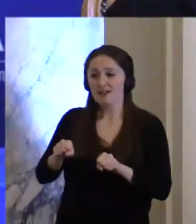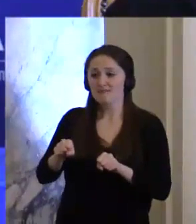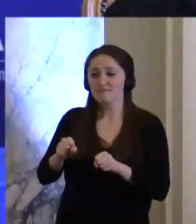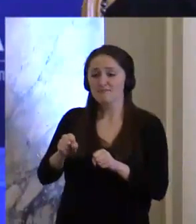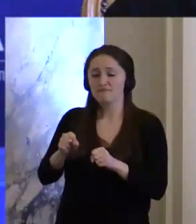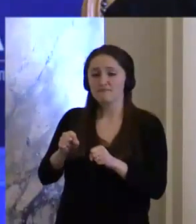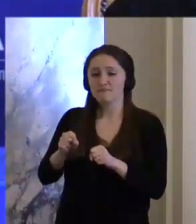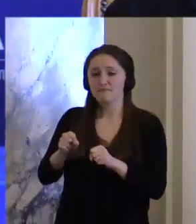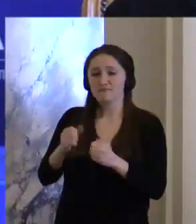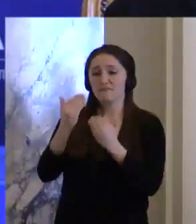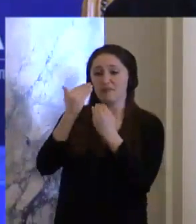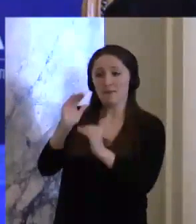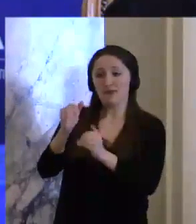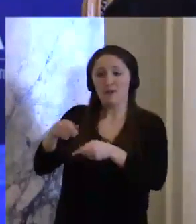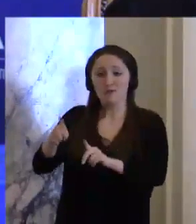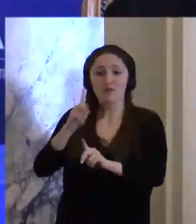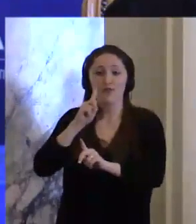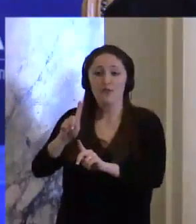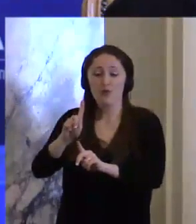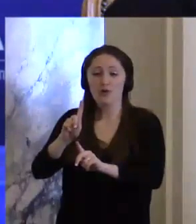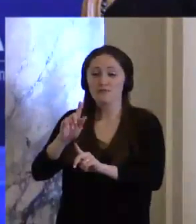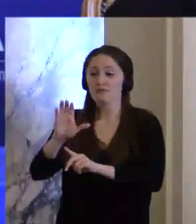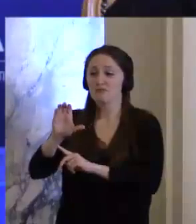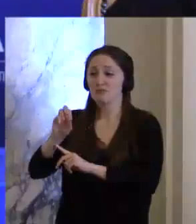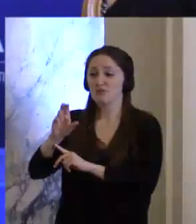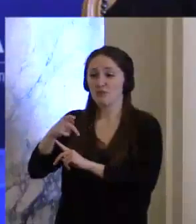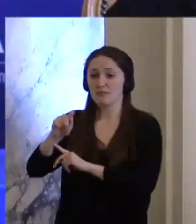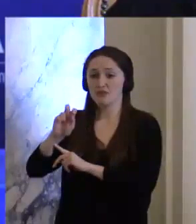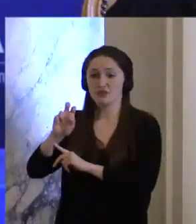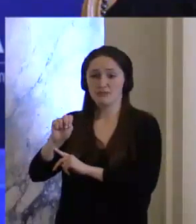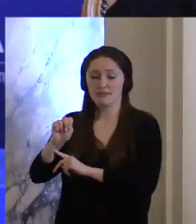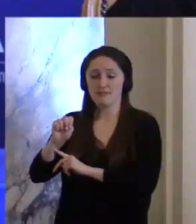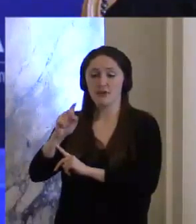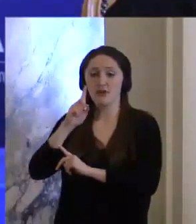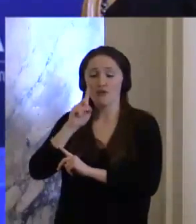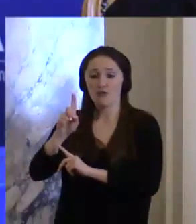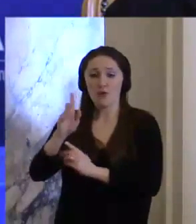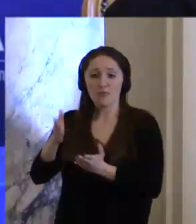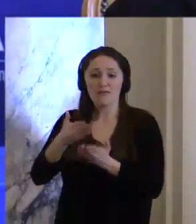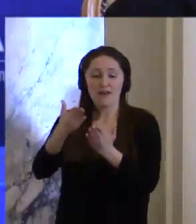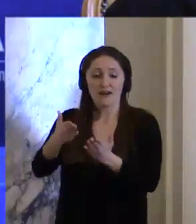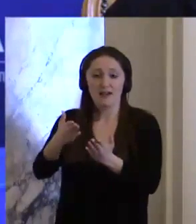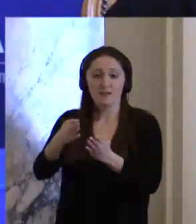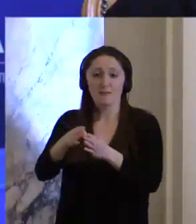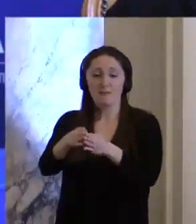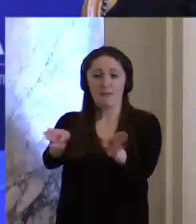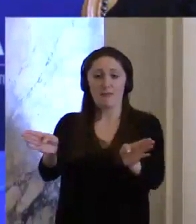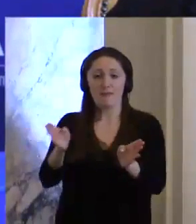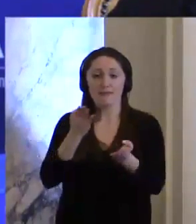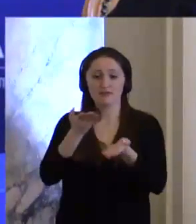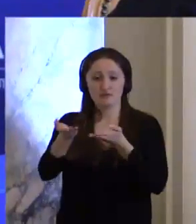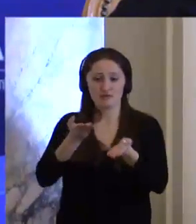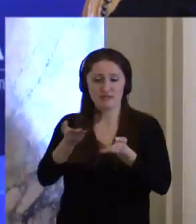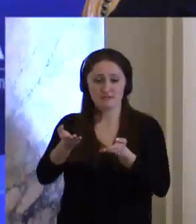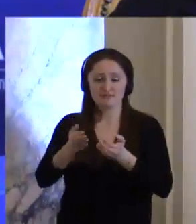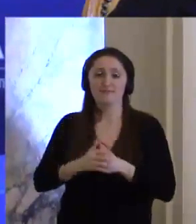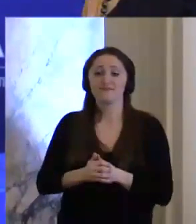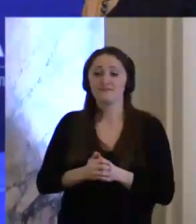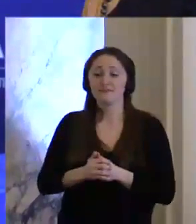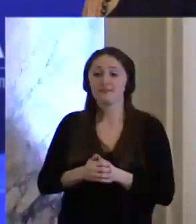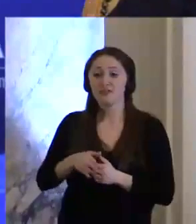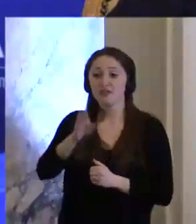servicios del Estado, porque muchas veces es la frustración en poder tener estos servicios a tiempo